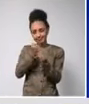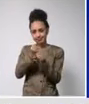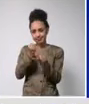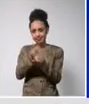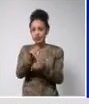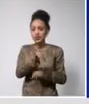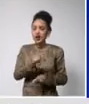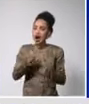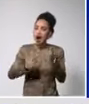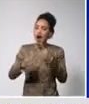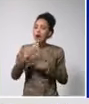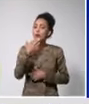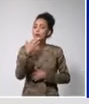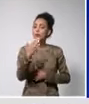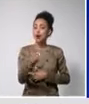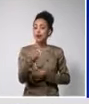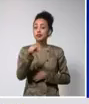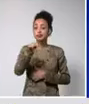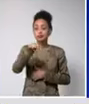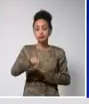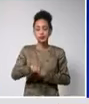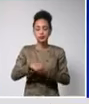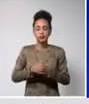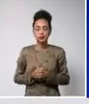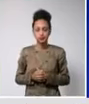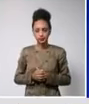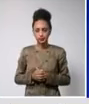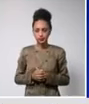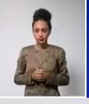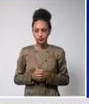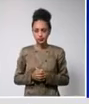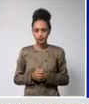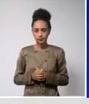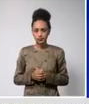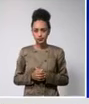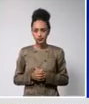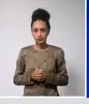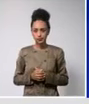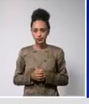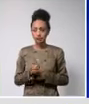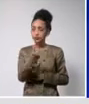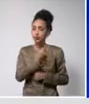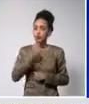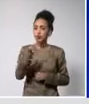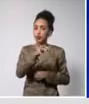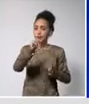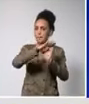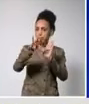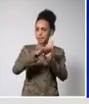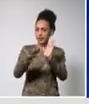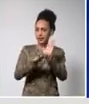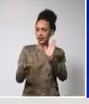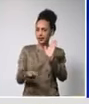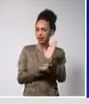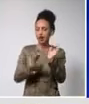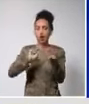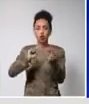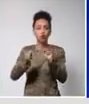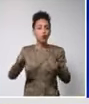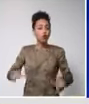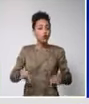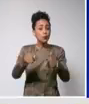dices, mientras vamos aplicando las medidas de restricción, cumpliendo con lo que está establecido,